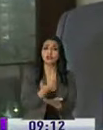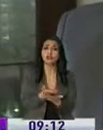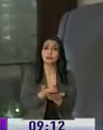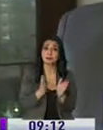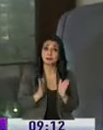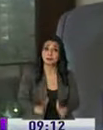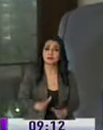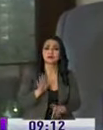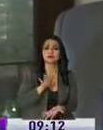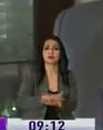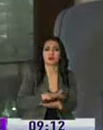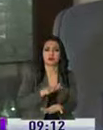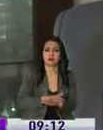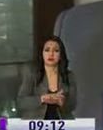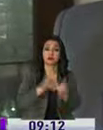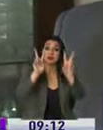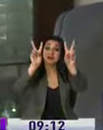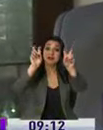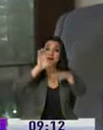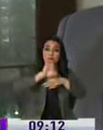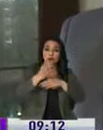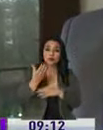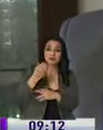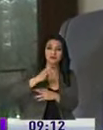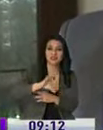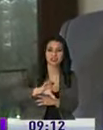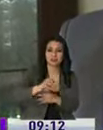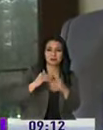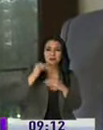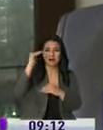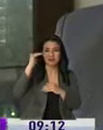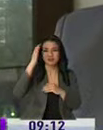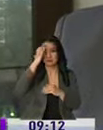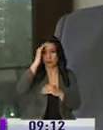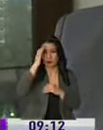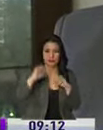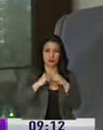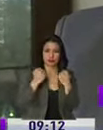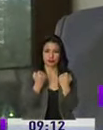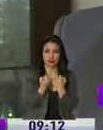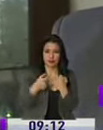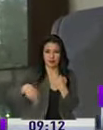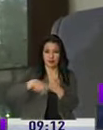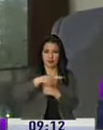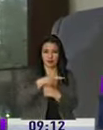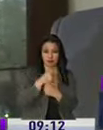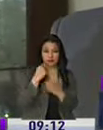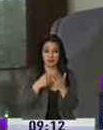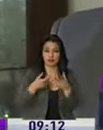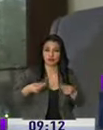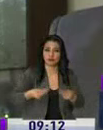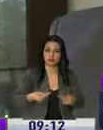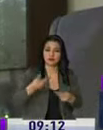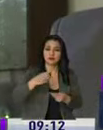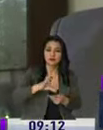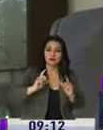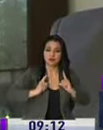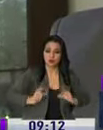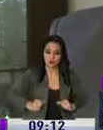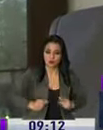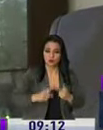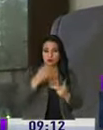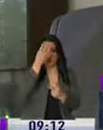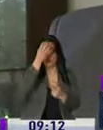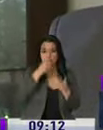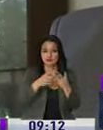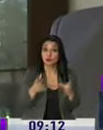en la parte de inversión, que es la que preocupa en la parte socioeconómica al colegio, que es la parte de inversión en salud, educación y